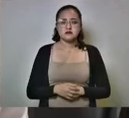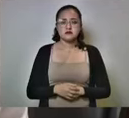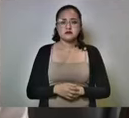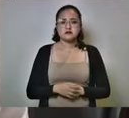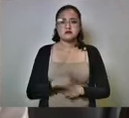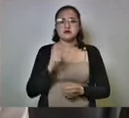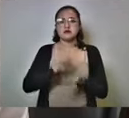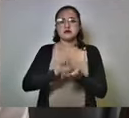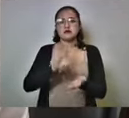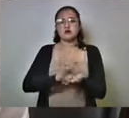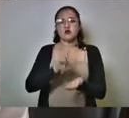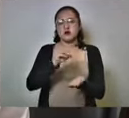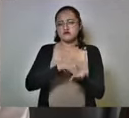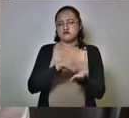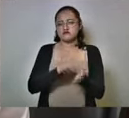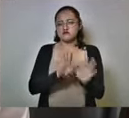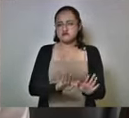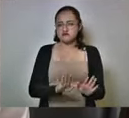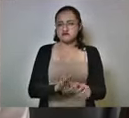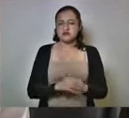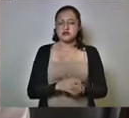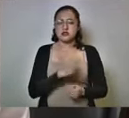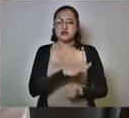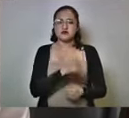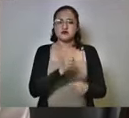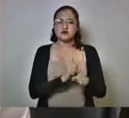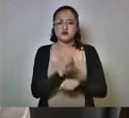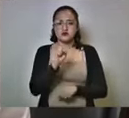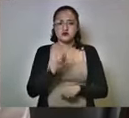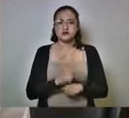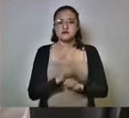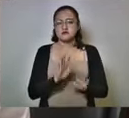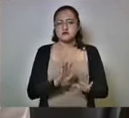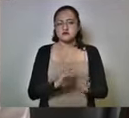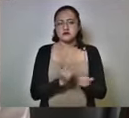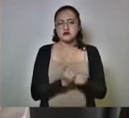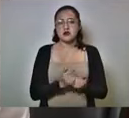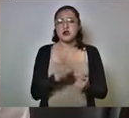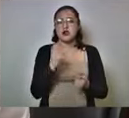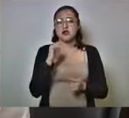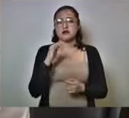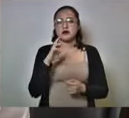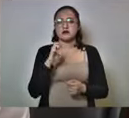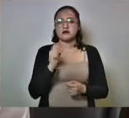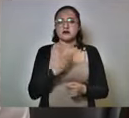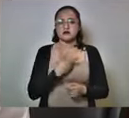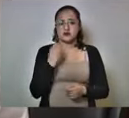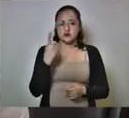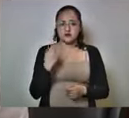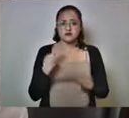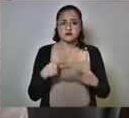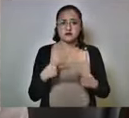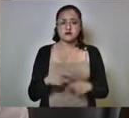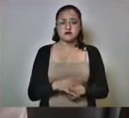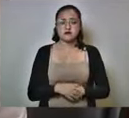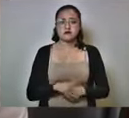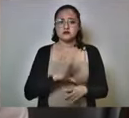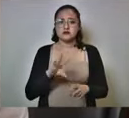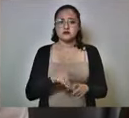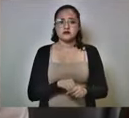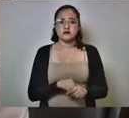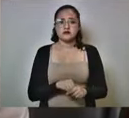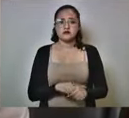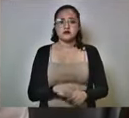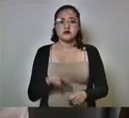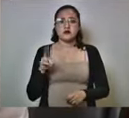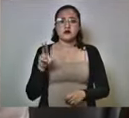tiene 1, se mantiene. El General del Sur tiene 3, se mantiene. Y Libres tiene 1, señor. Haciendo un